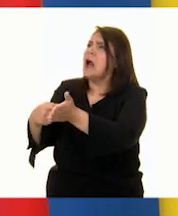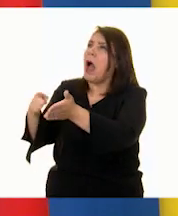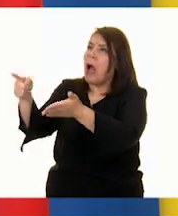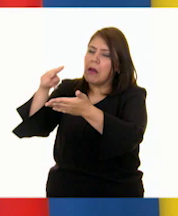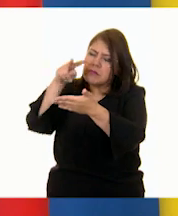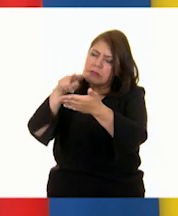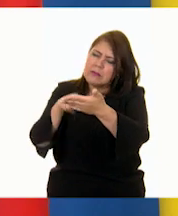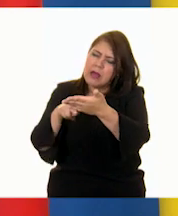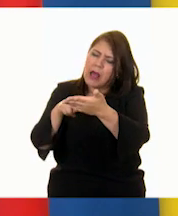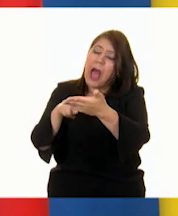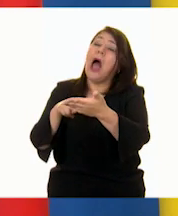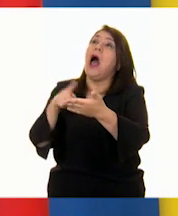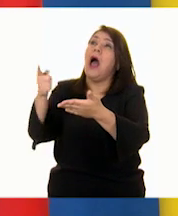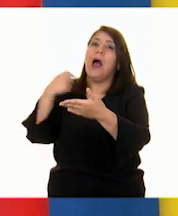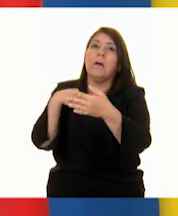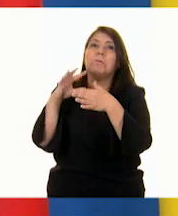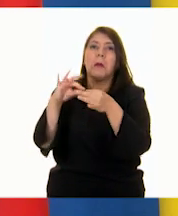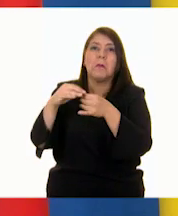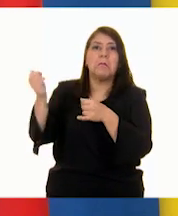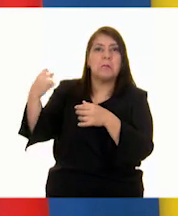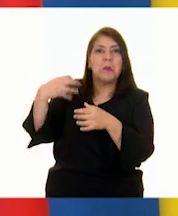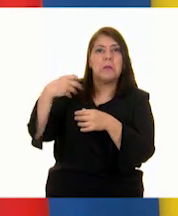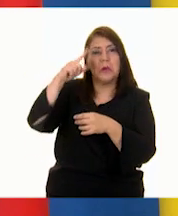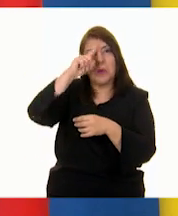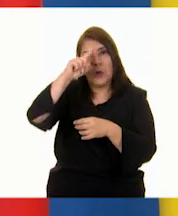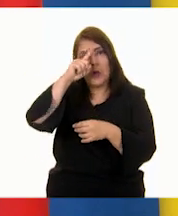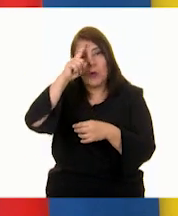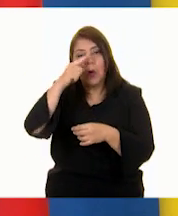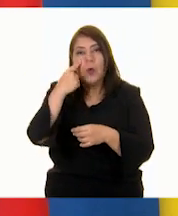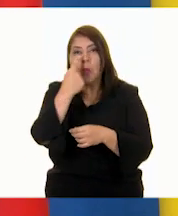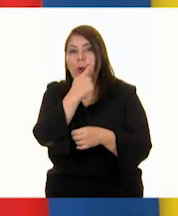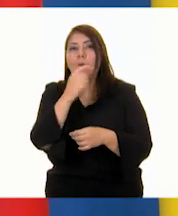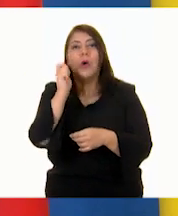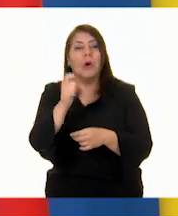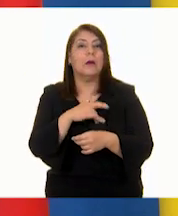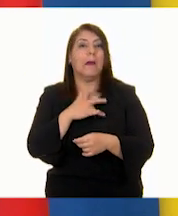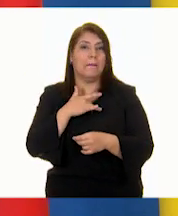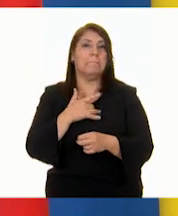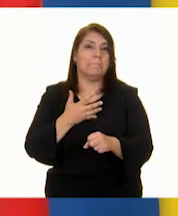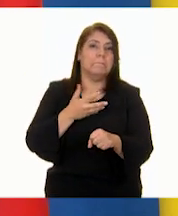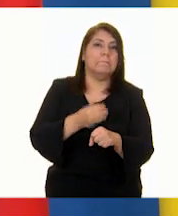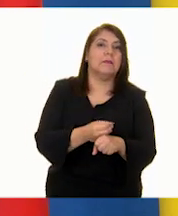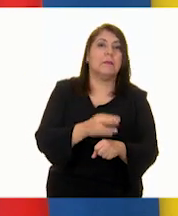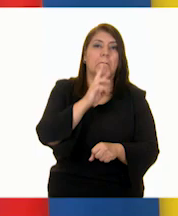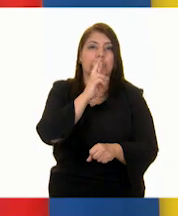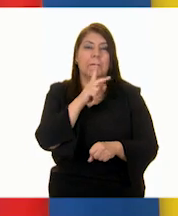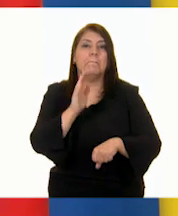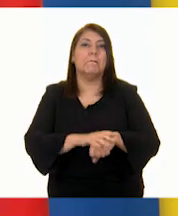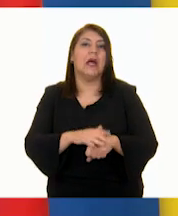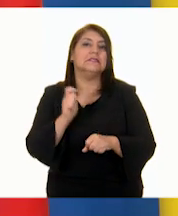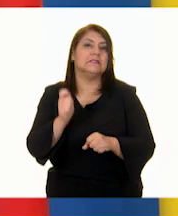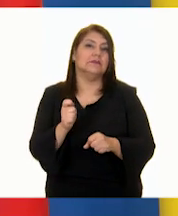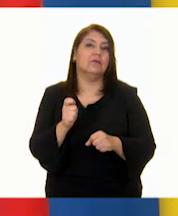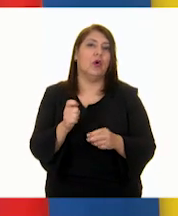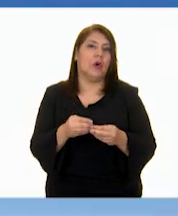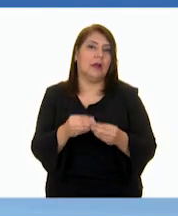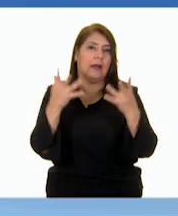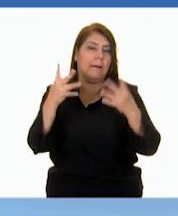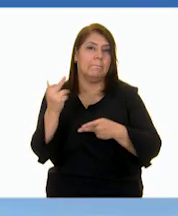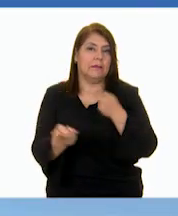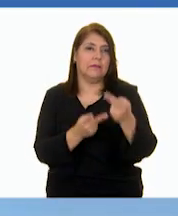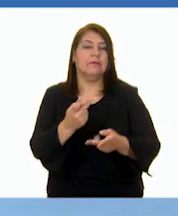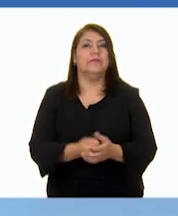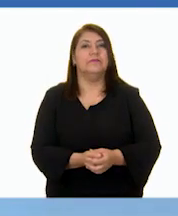para revisar nuestro cuestionario, y la verdad es que sus observaciones nos permitieron afinar nuestras preguntas.